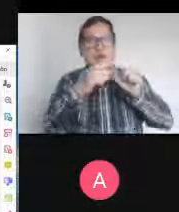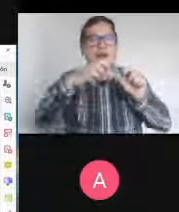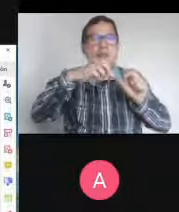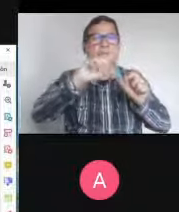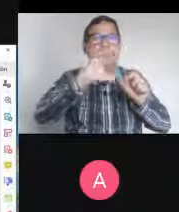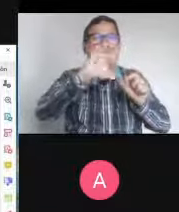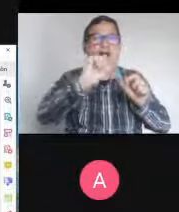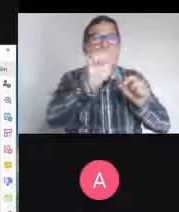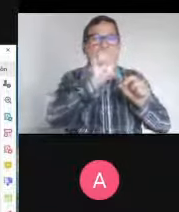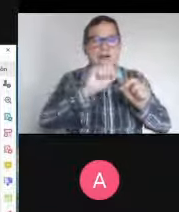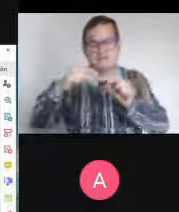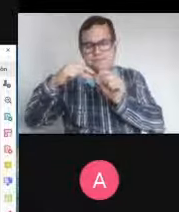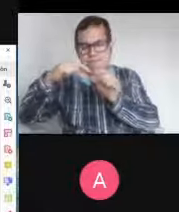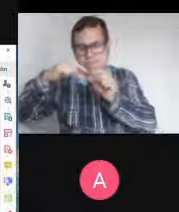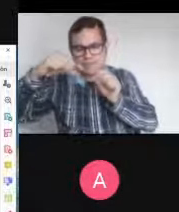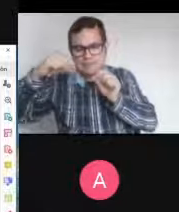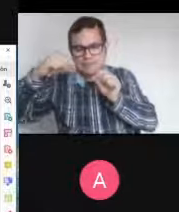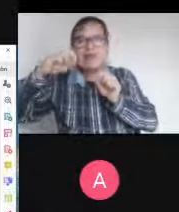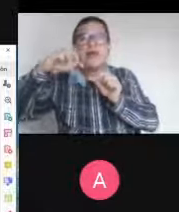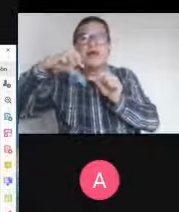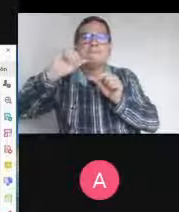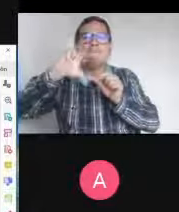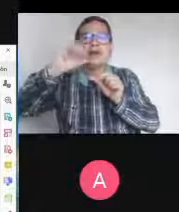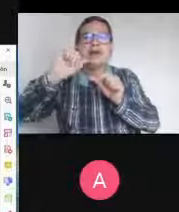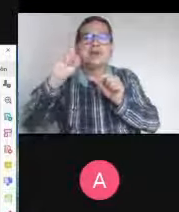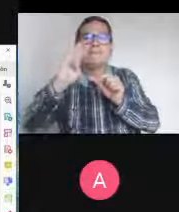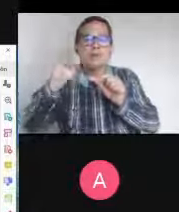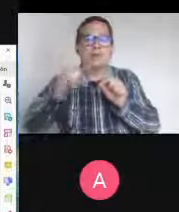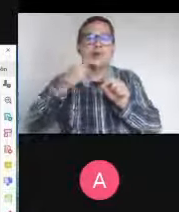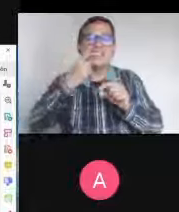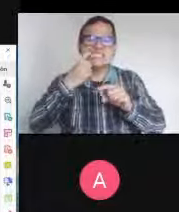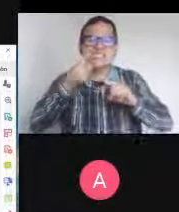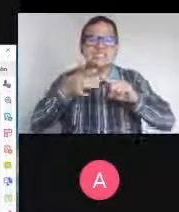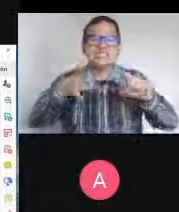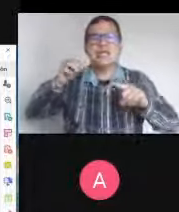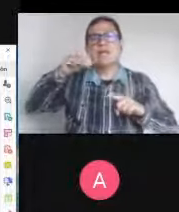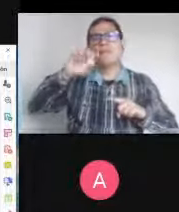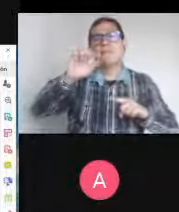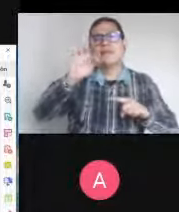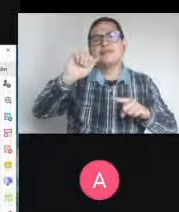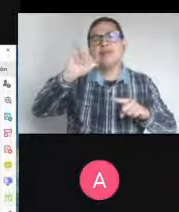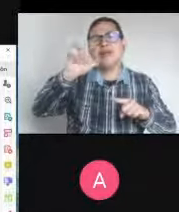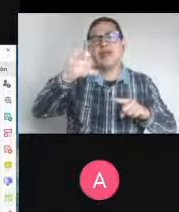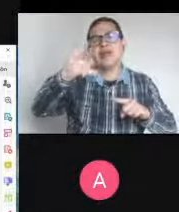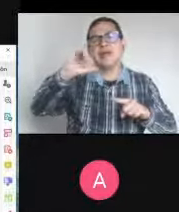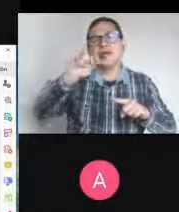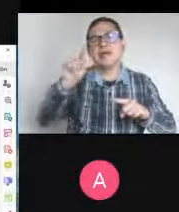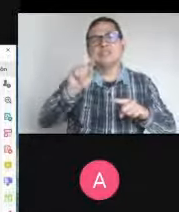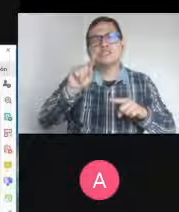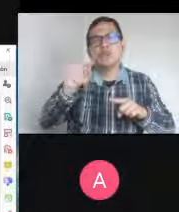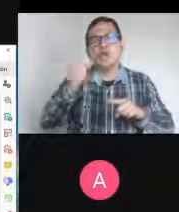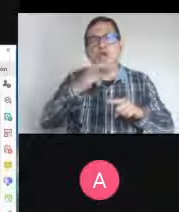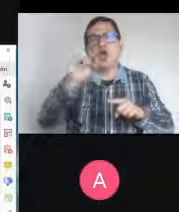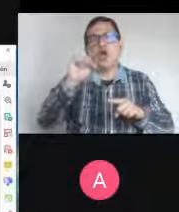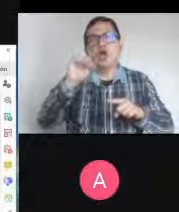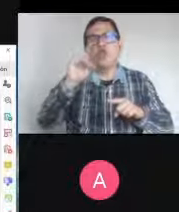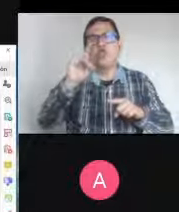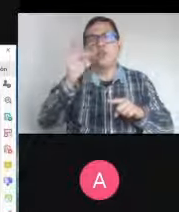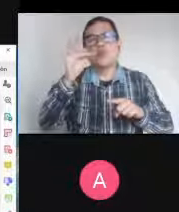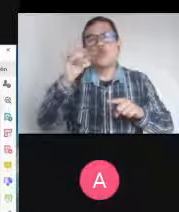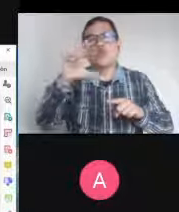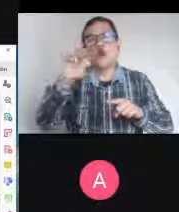B. Esas son superficies metálicas conductoras. Y en el centro vemos una